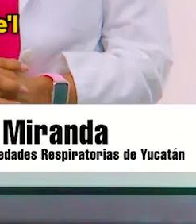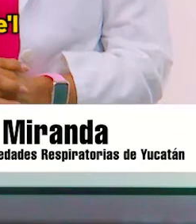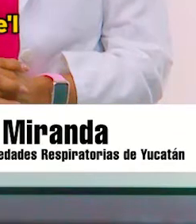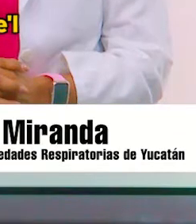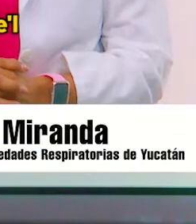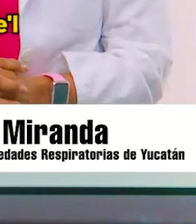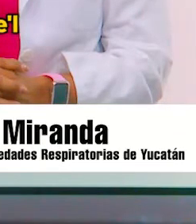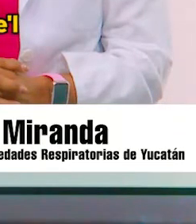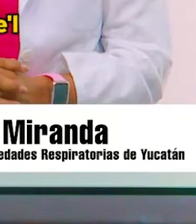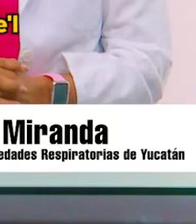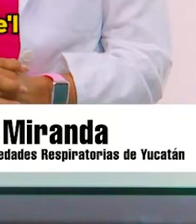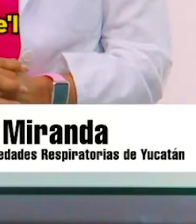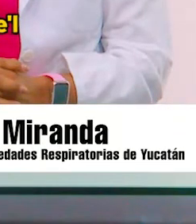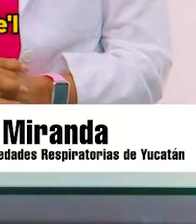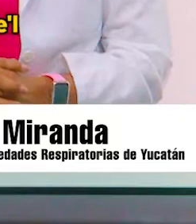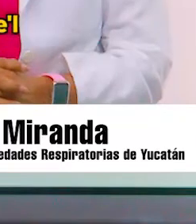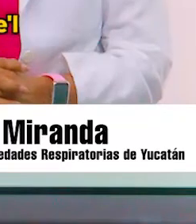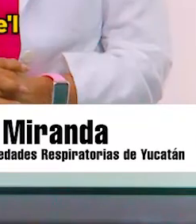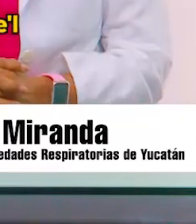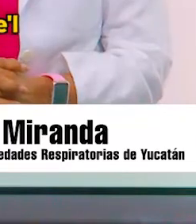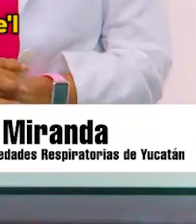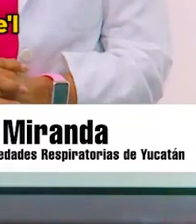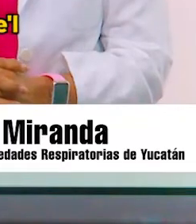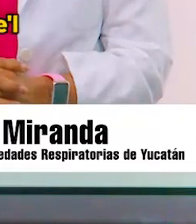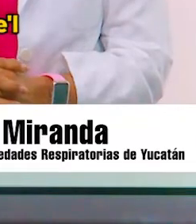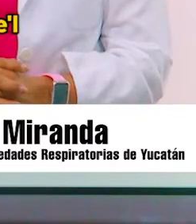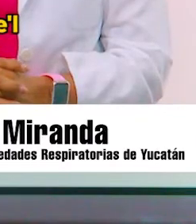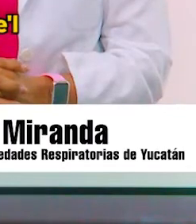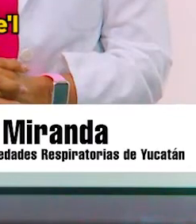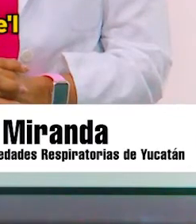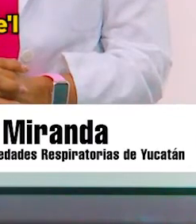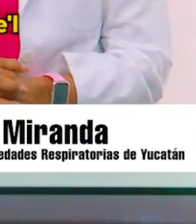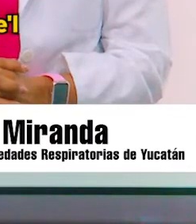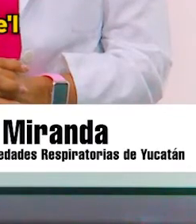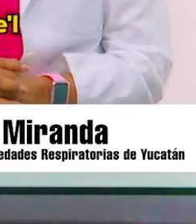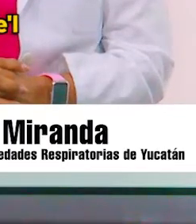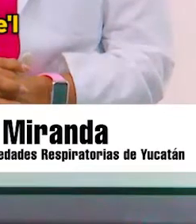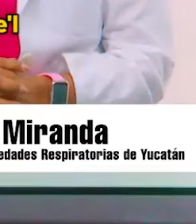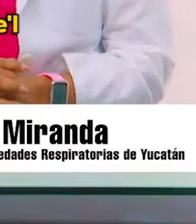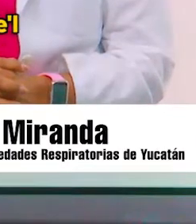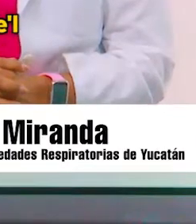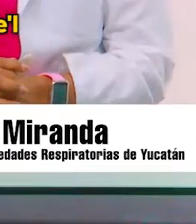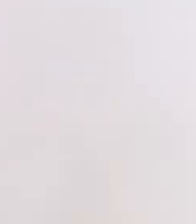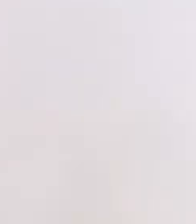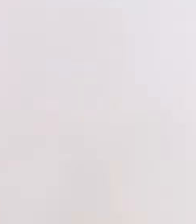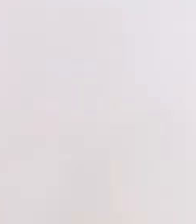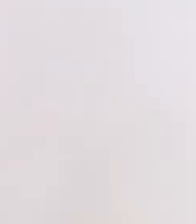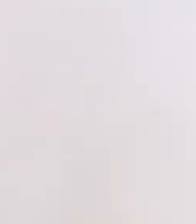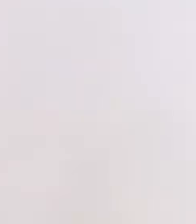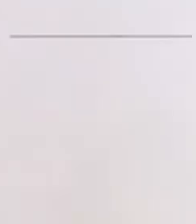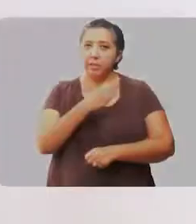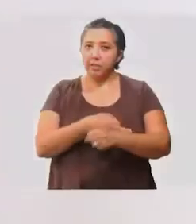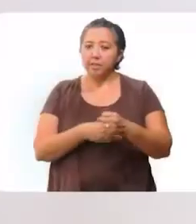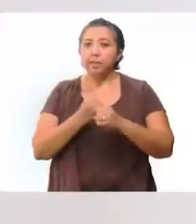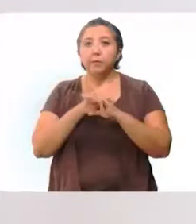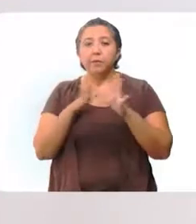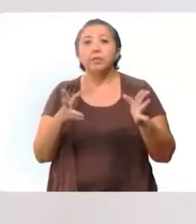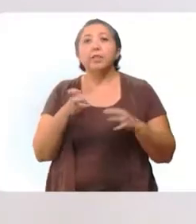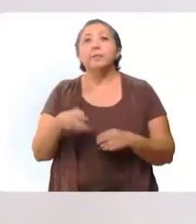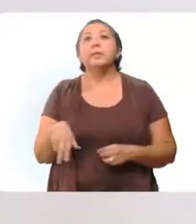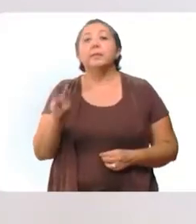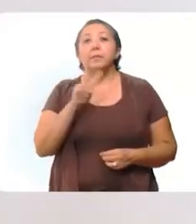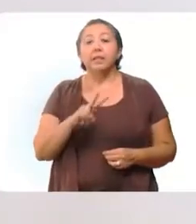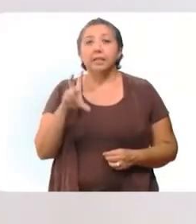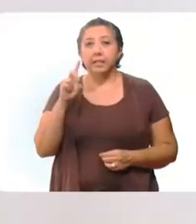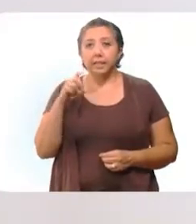Buenas tardes. En este momento daremos el reporte diario relacionado con el COVID-19. Doctora Patti, por favor. Gracias, doctor. Buenas tardes. Este es el parte médico de